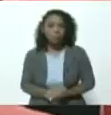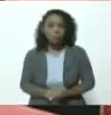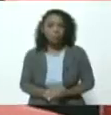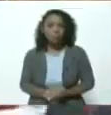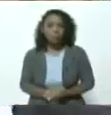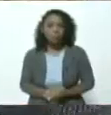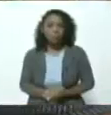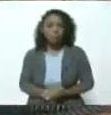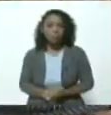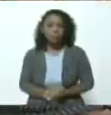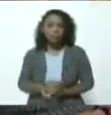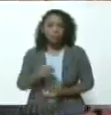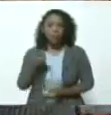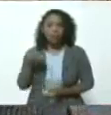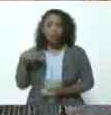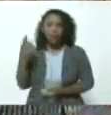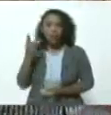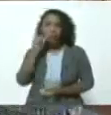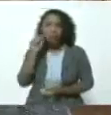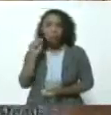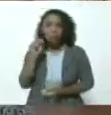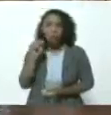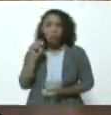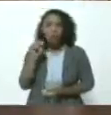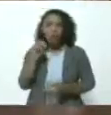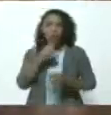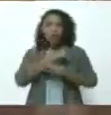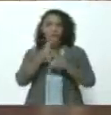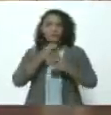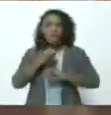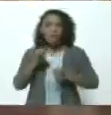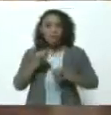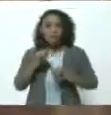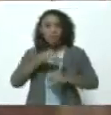Ríos. Saludos a todos, feliz tarde.